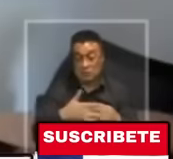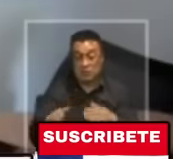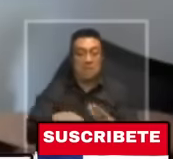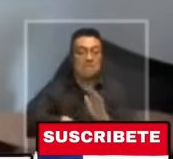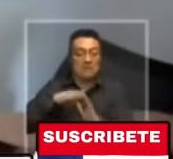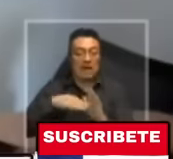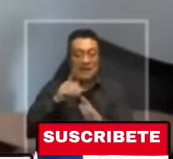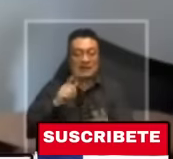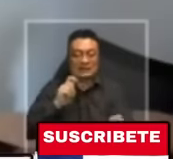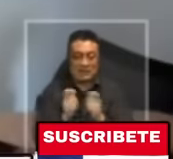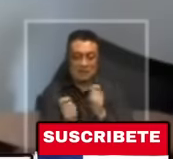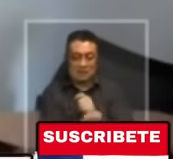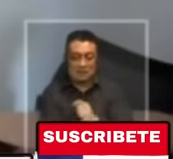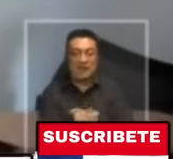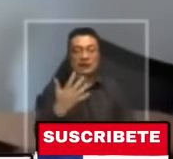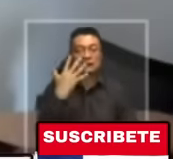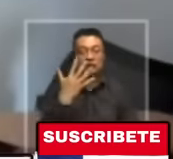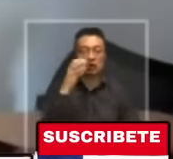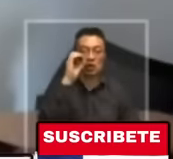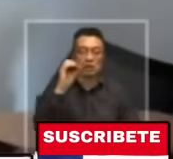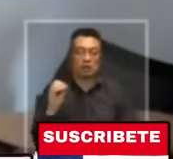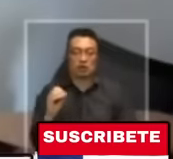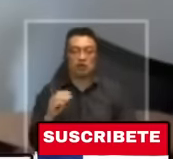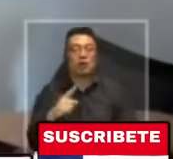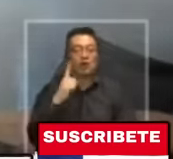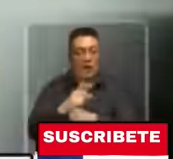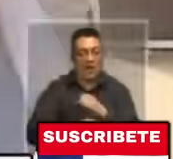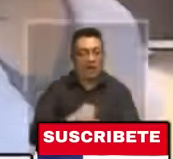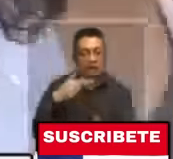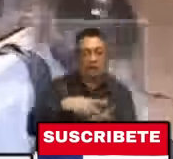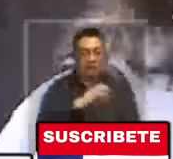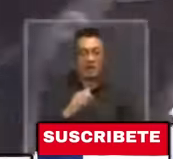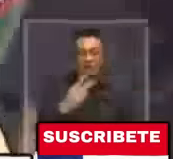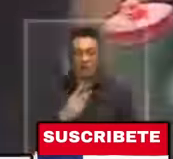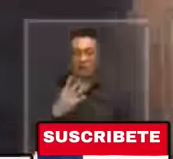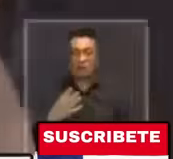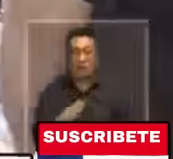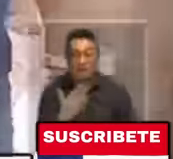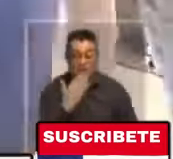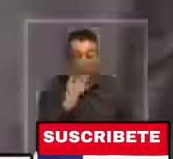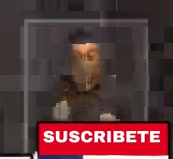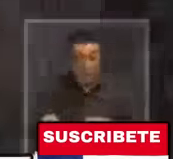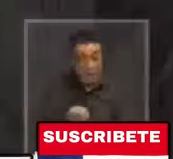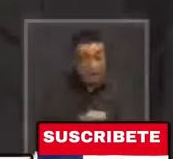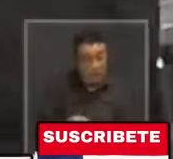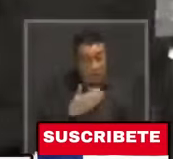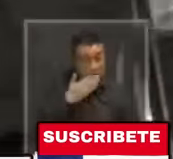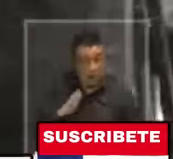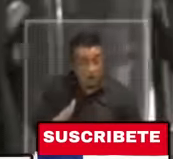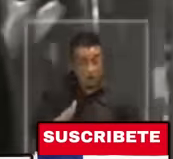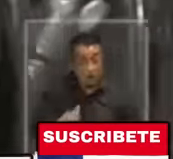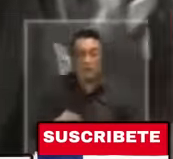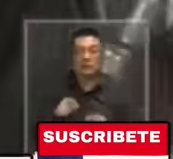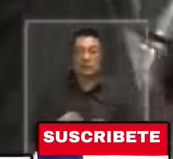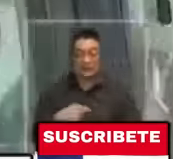ajustes llegando a un 5% para el año 2024 mejorará la economía todo indica que